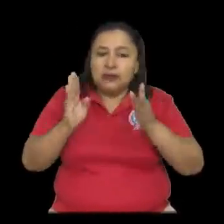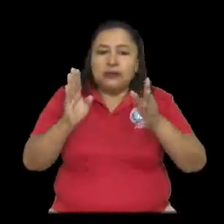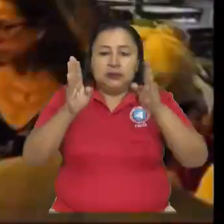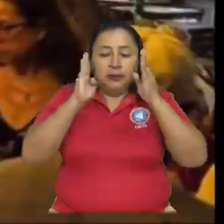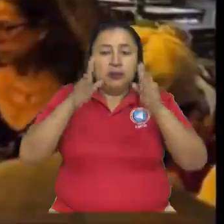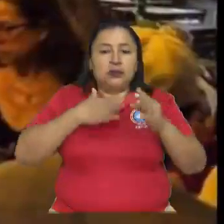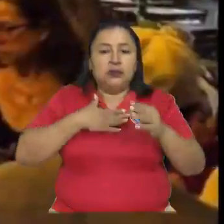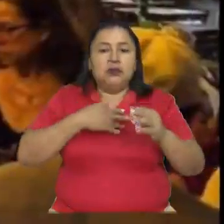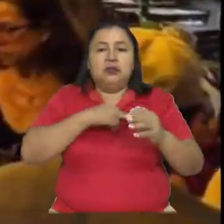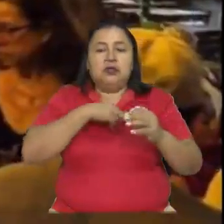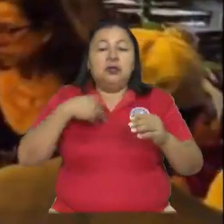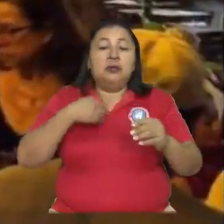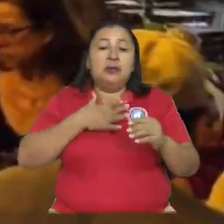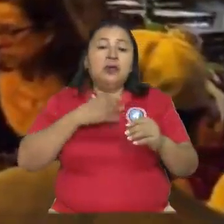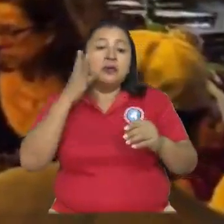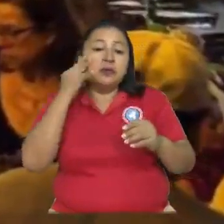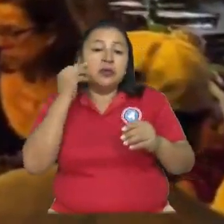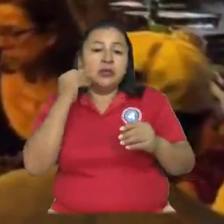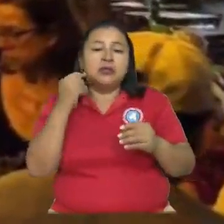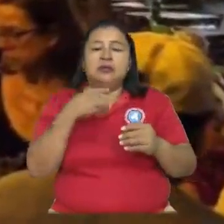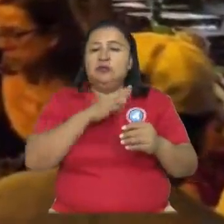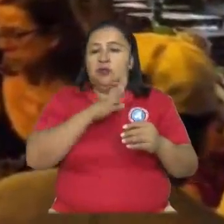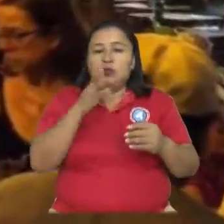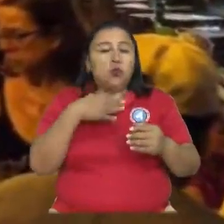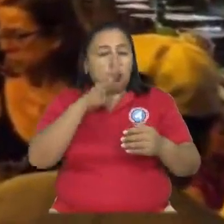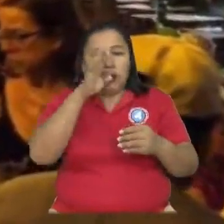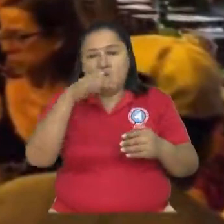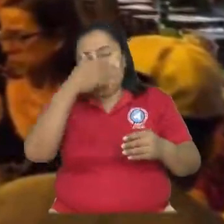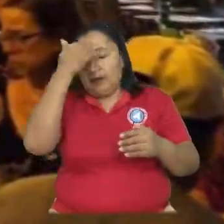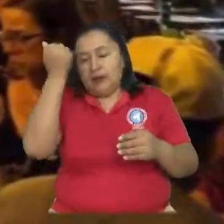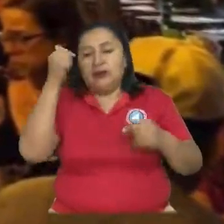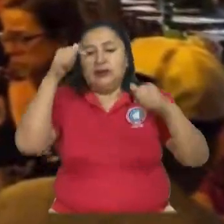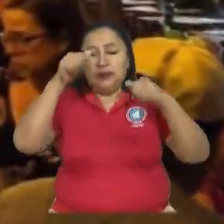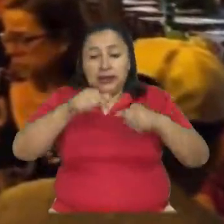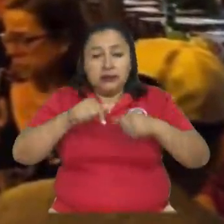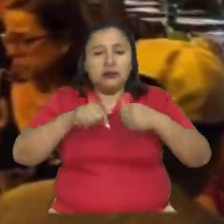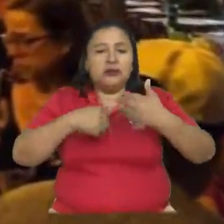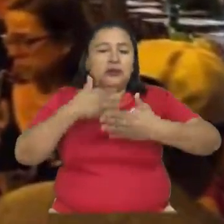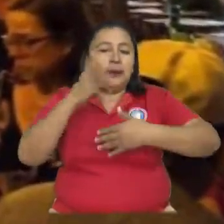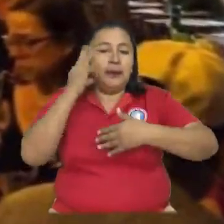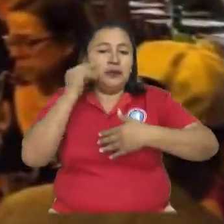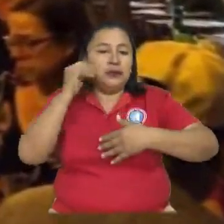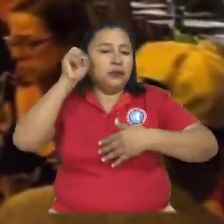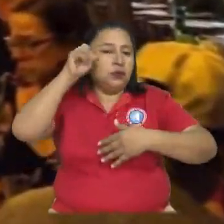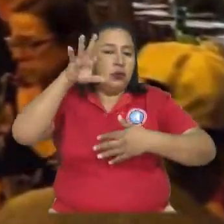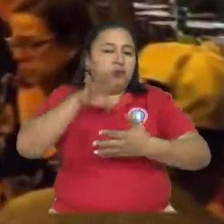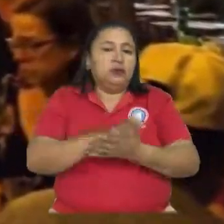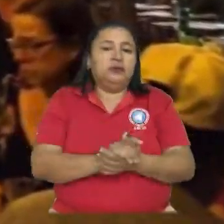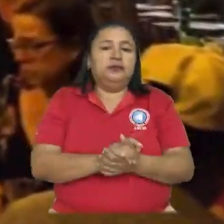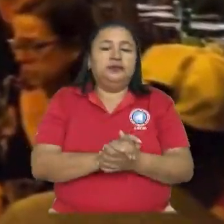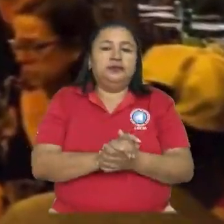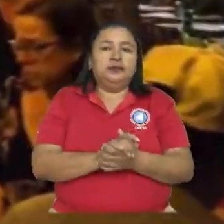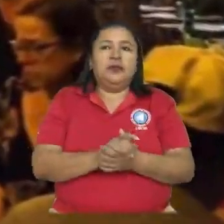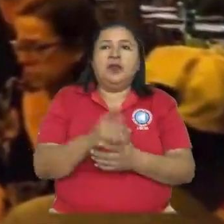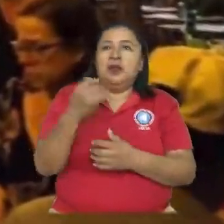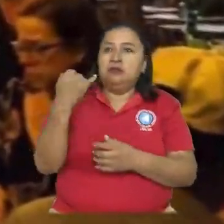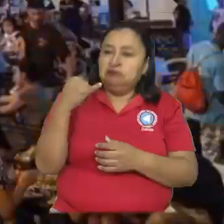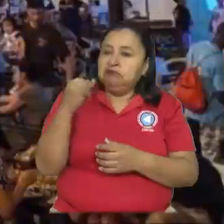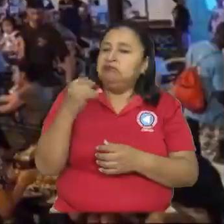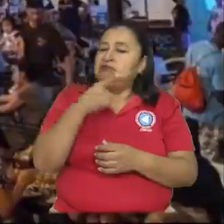que hizo que mi experiencia fuese inolvidable. De eso se trata el turismo. Y sin duda